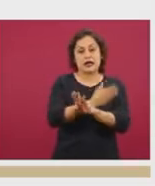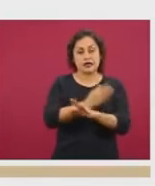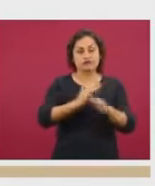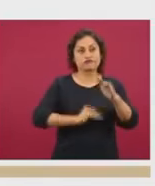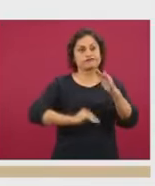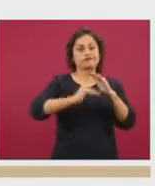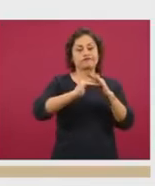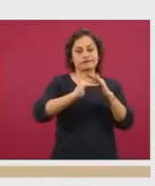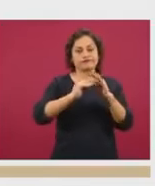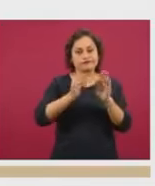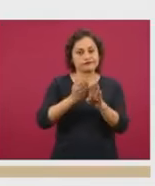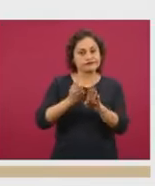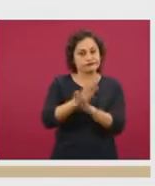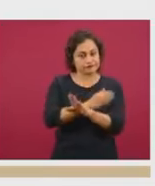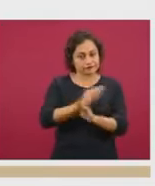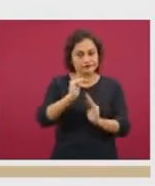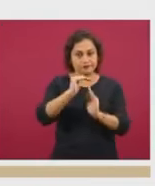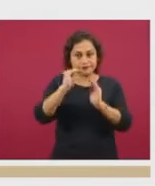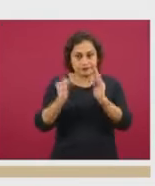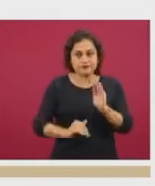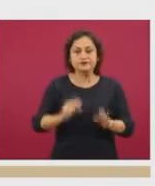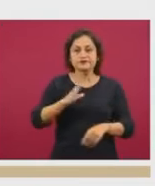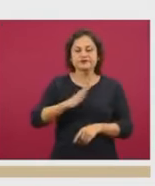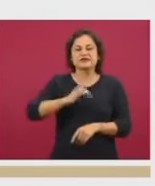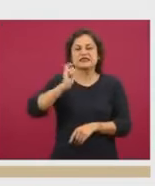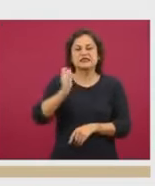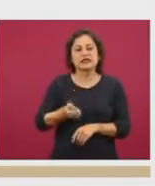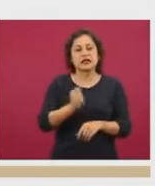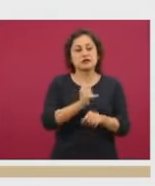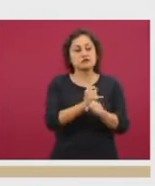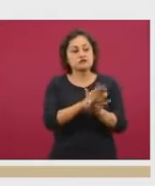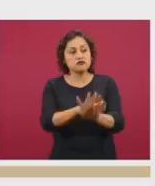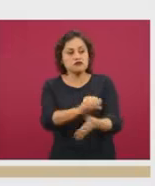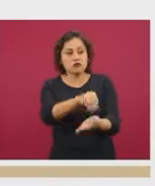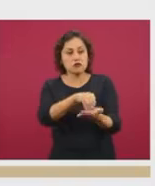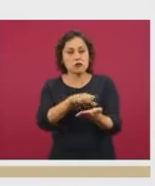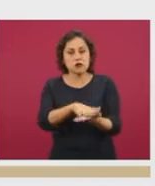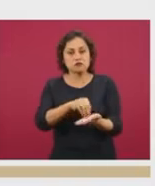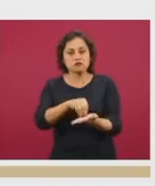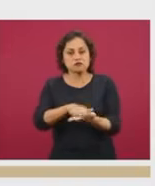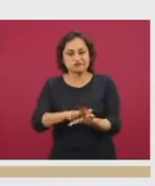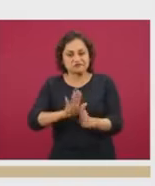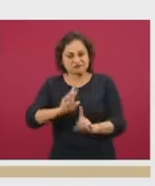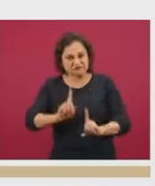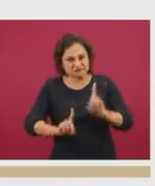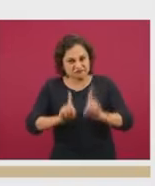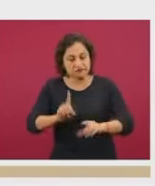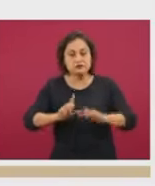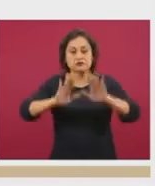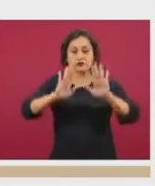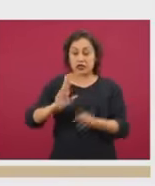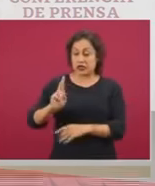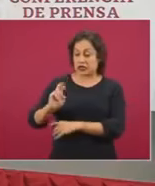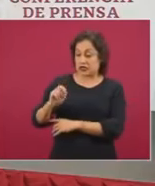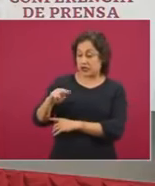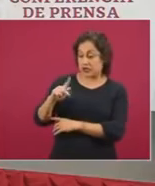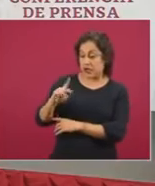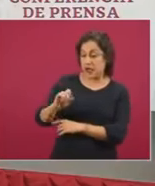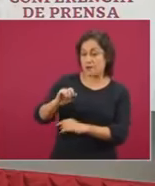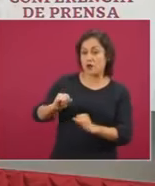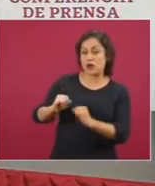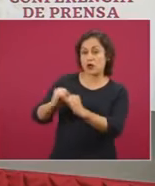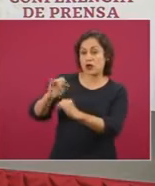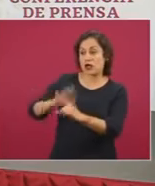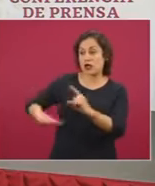incremento. Y esto es lo que nos está hablando es un poco del subregistro que puede haber, ¿no? Creo que el esfuerzo que ha hecho RENAPO y cada una de las